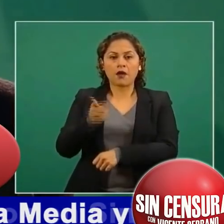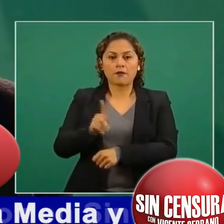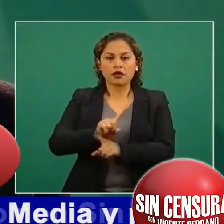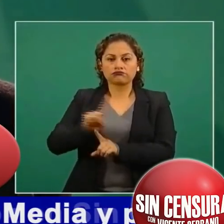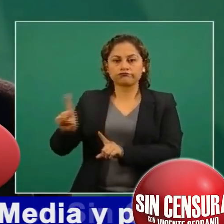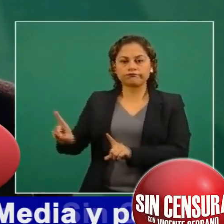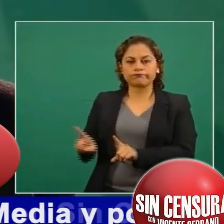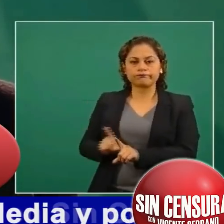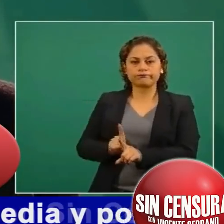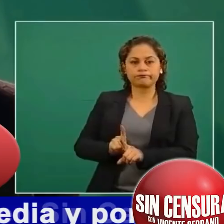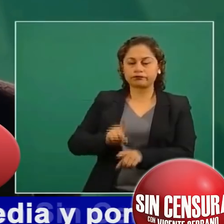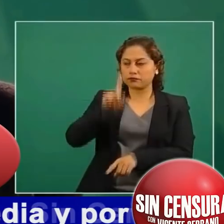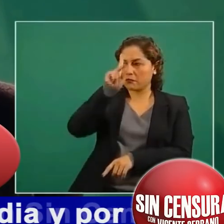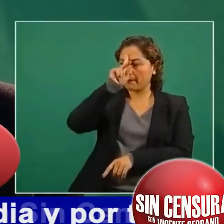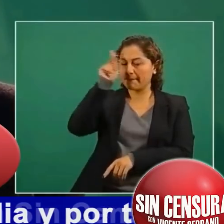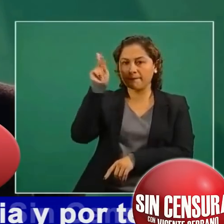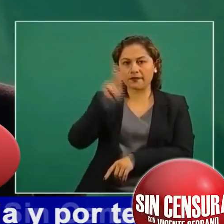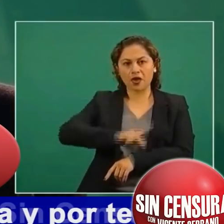Entonces,